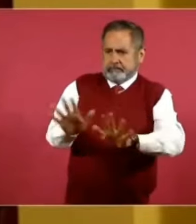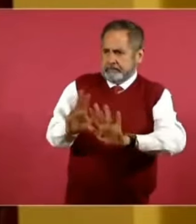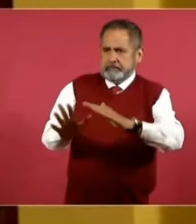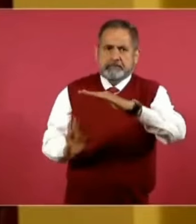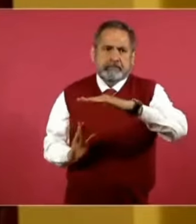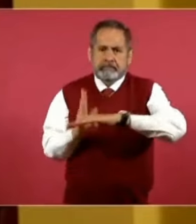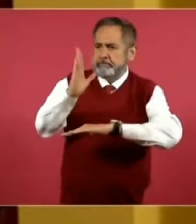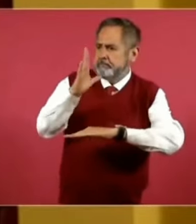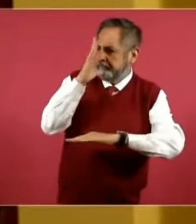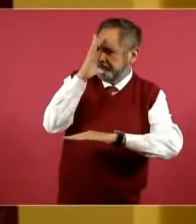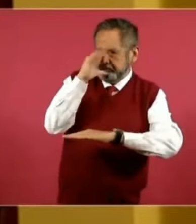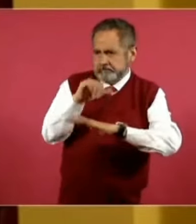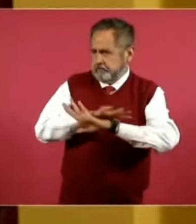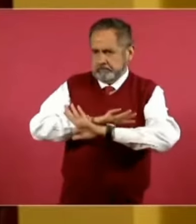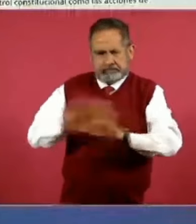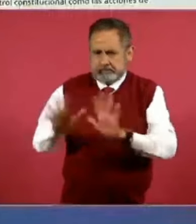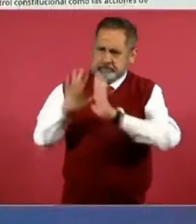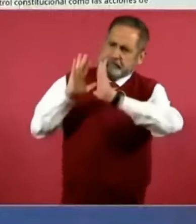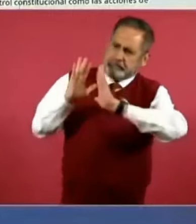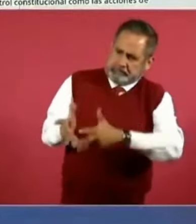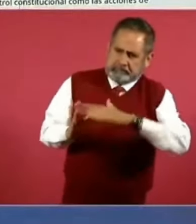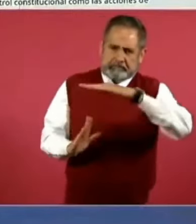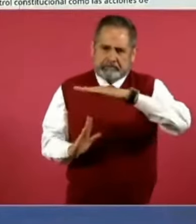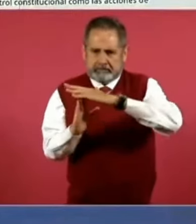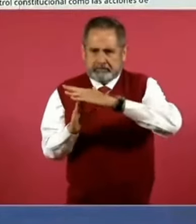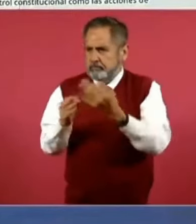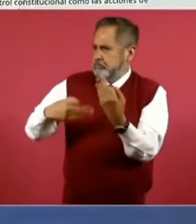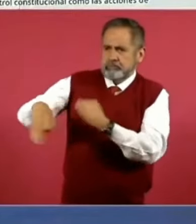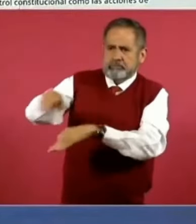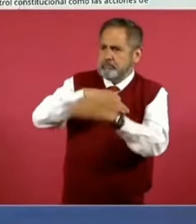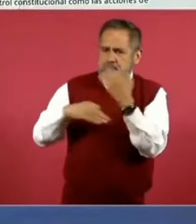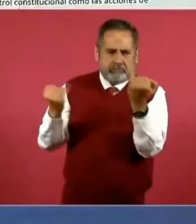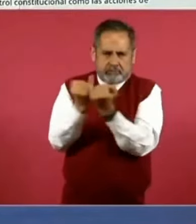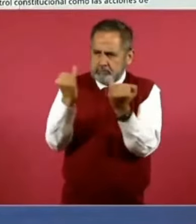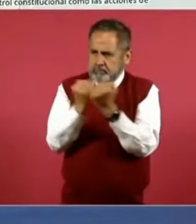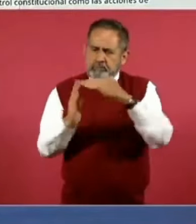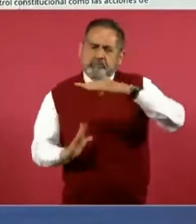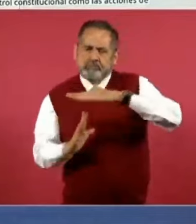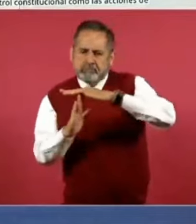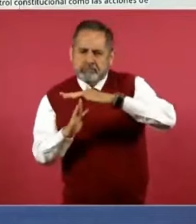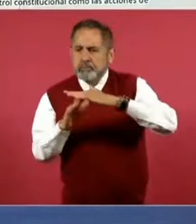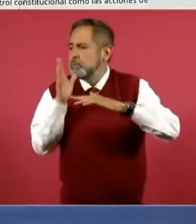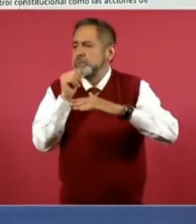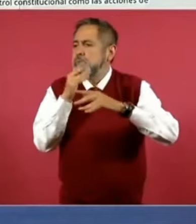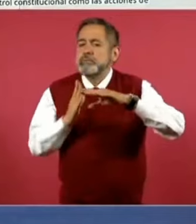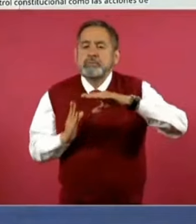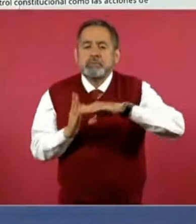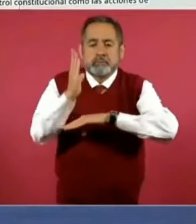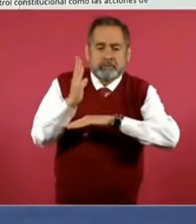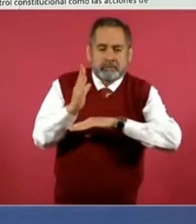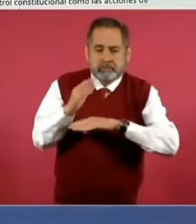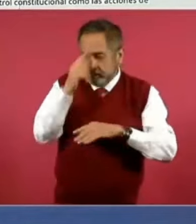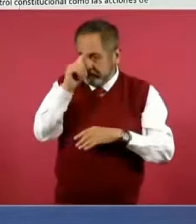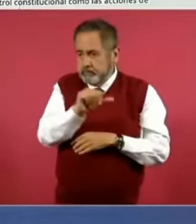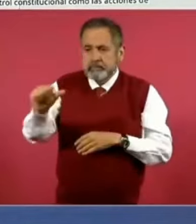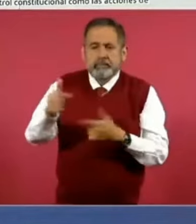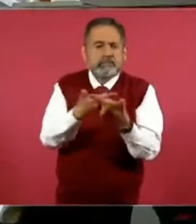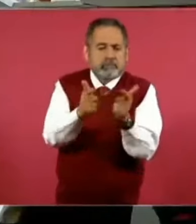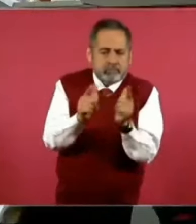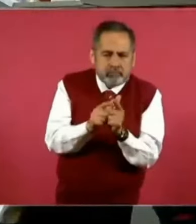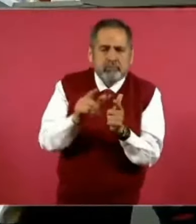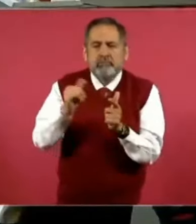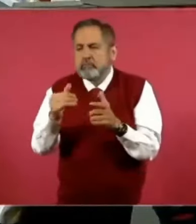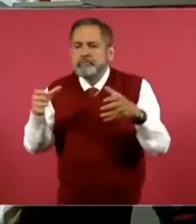para todas toda fuerza política esto es es aplicable a partidos y